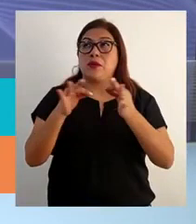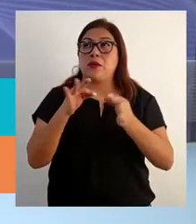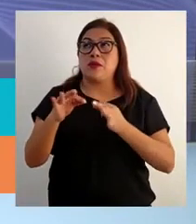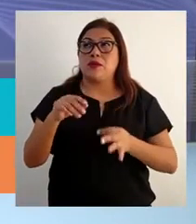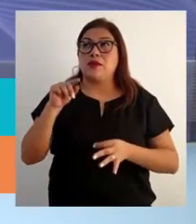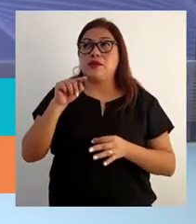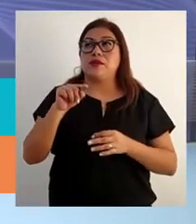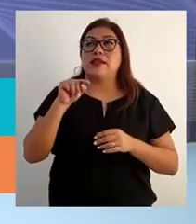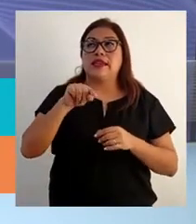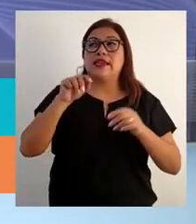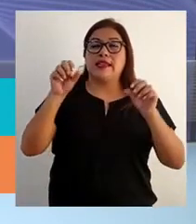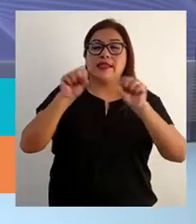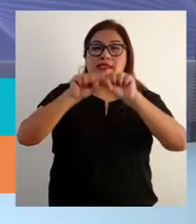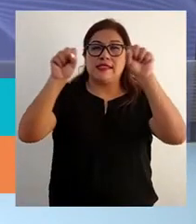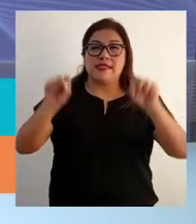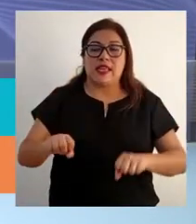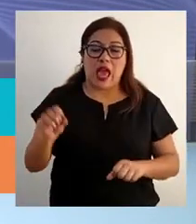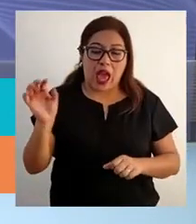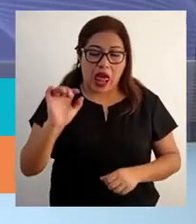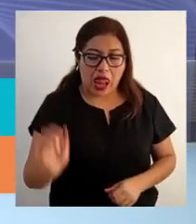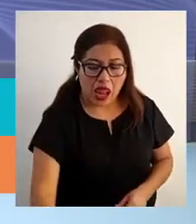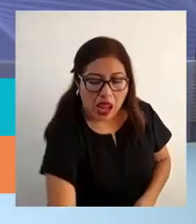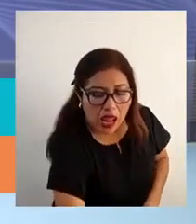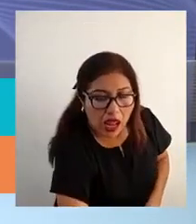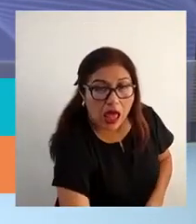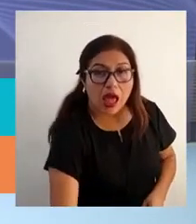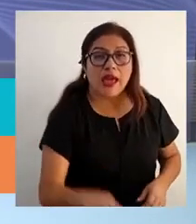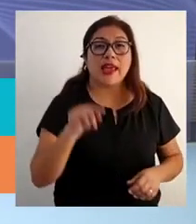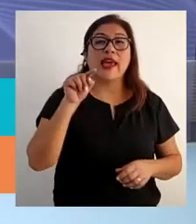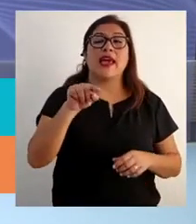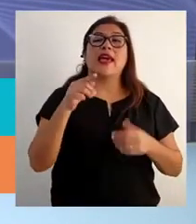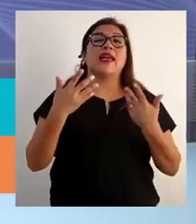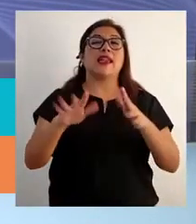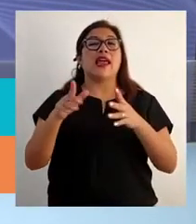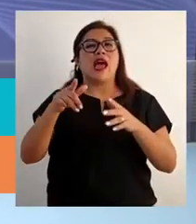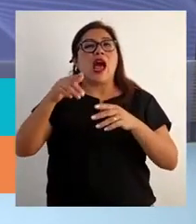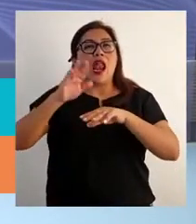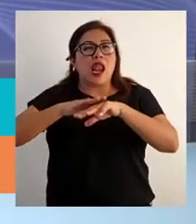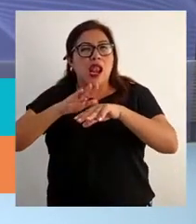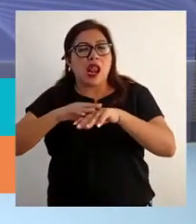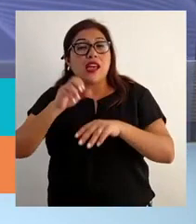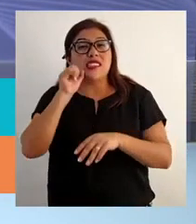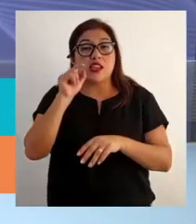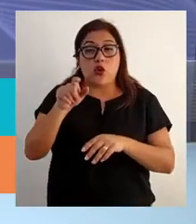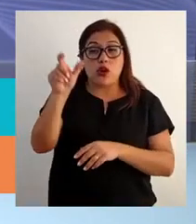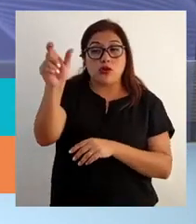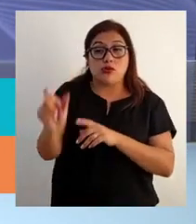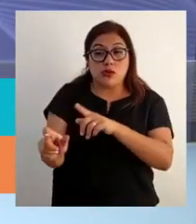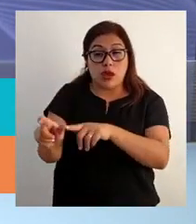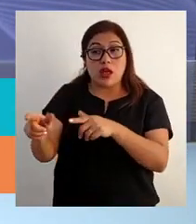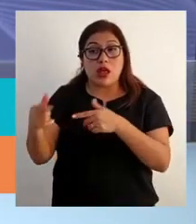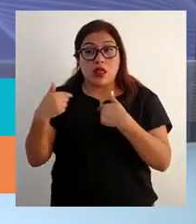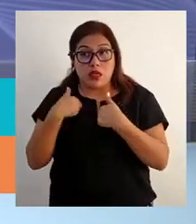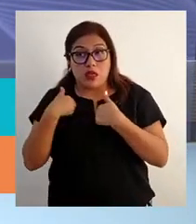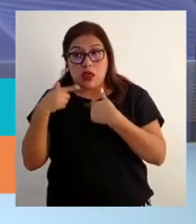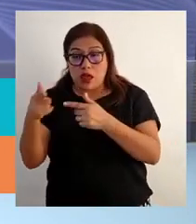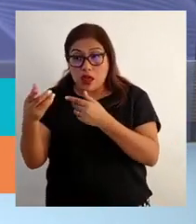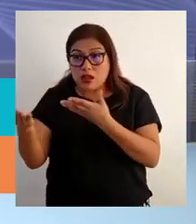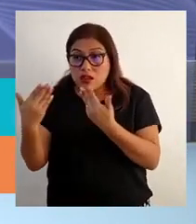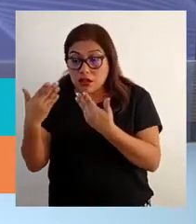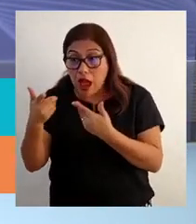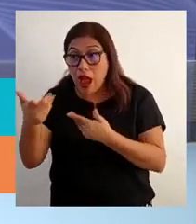alerta, el usuario, porque es el usuario, comunica al juzgado que tiene una discapacidad, nos indica qué